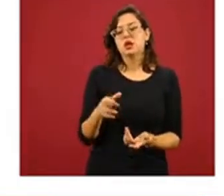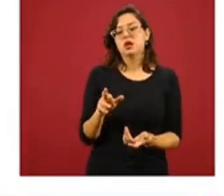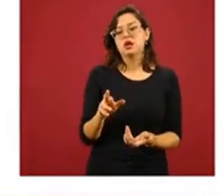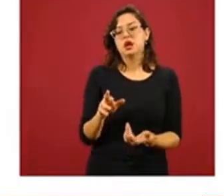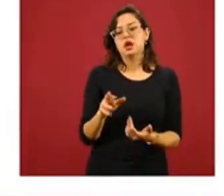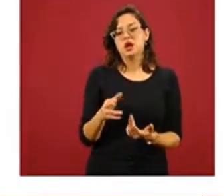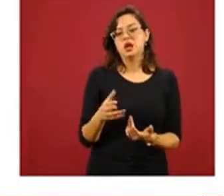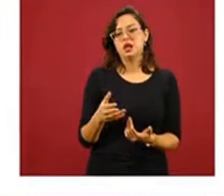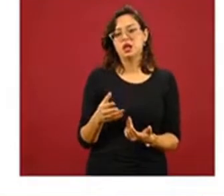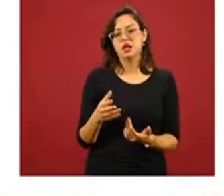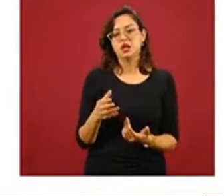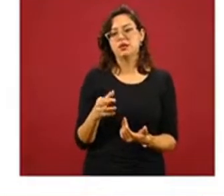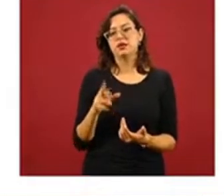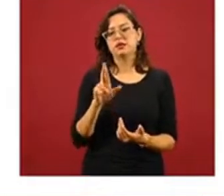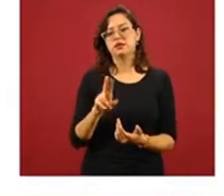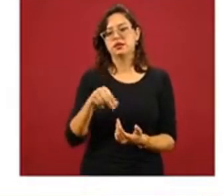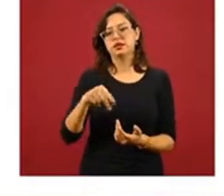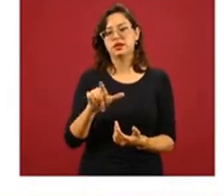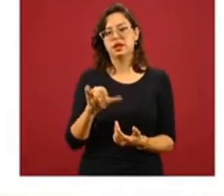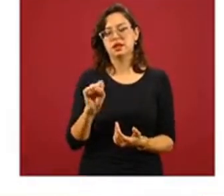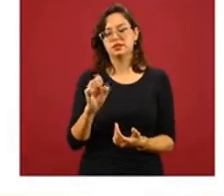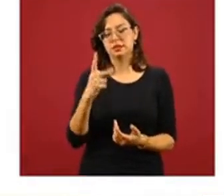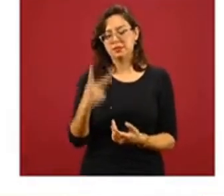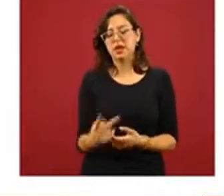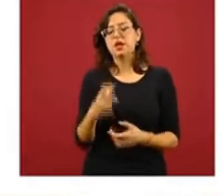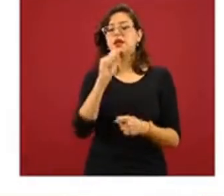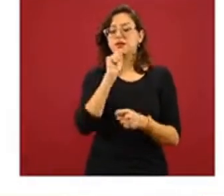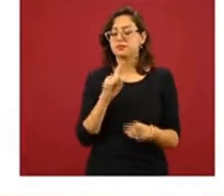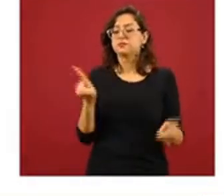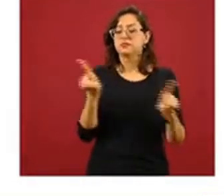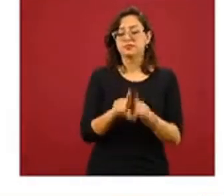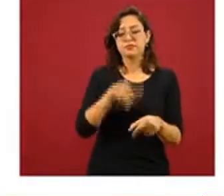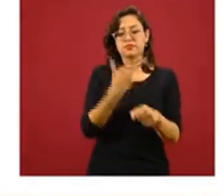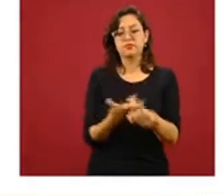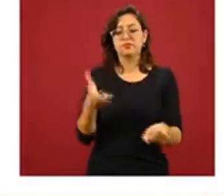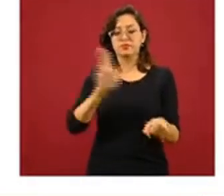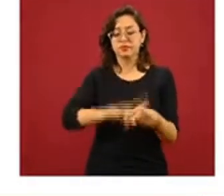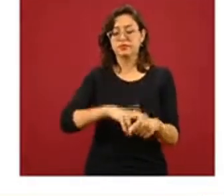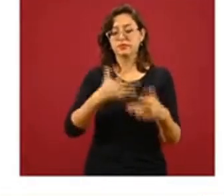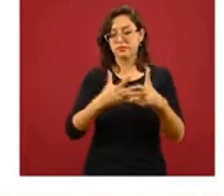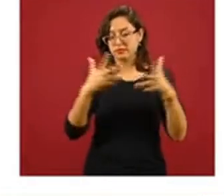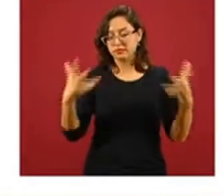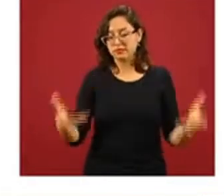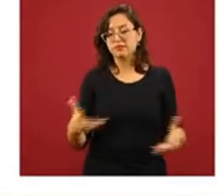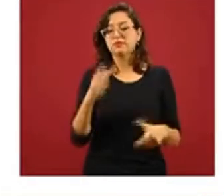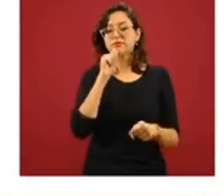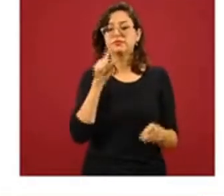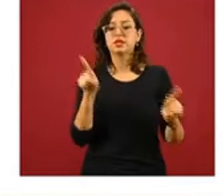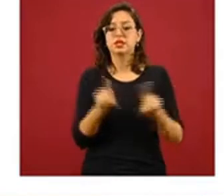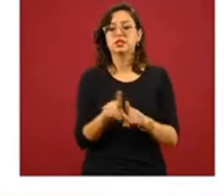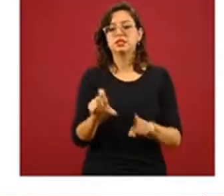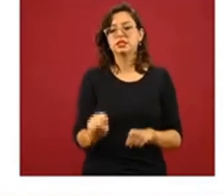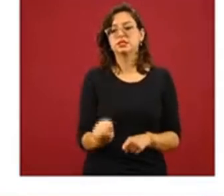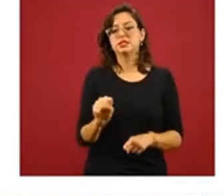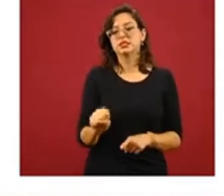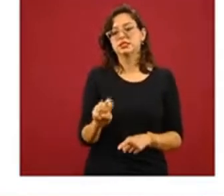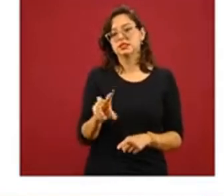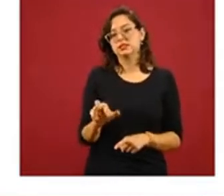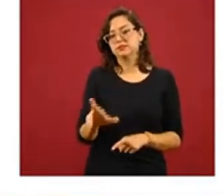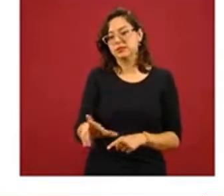apoyo a la vigilancia epidemiológica que se encuentran básicamente en hospitales de concentración y a los laboratorios